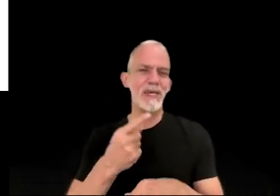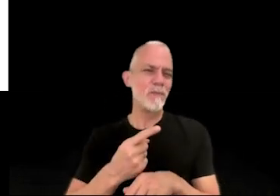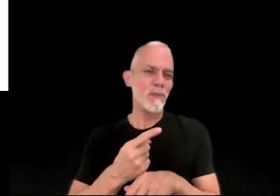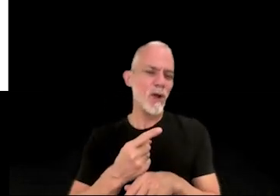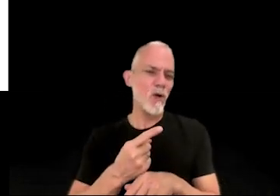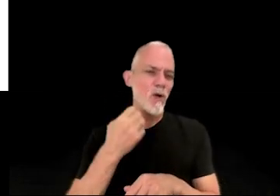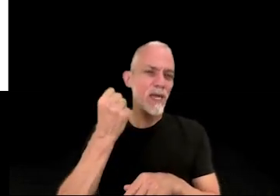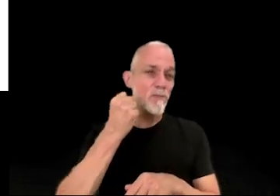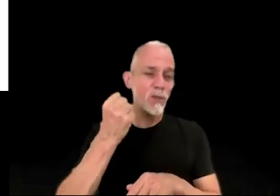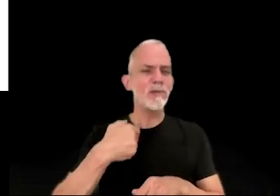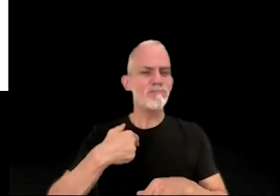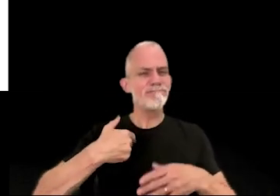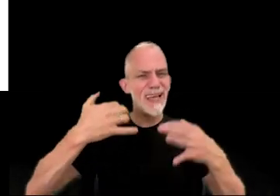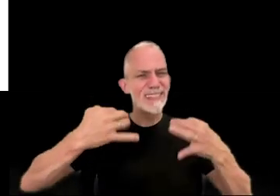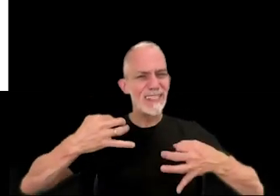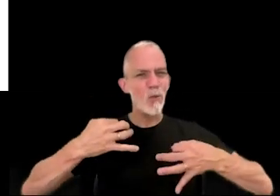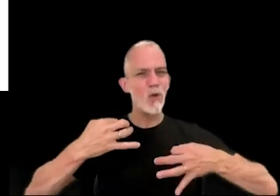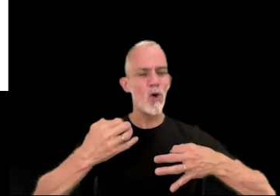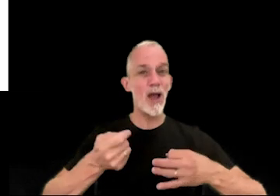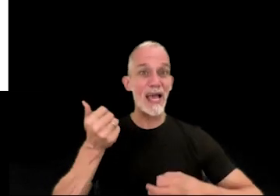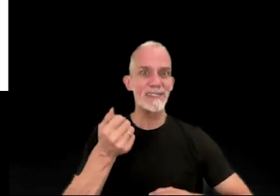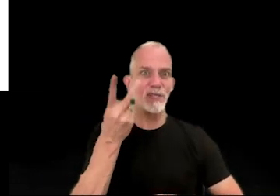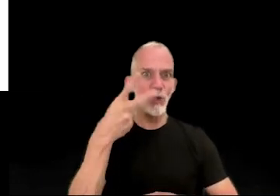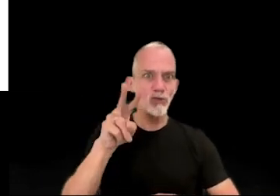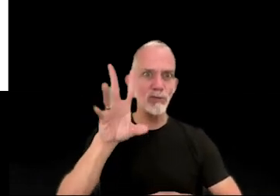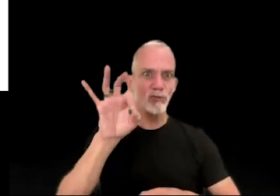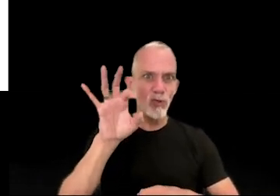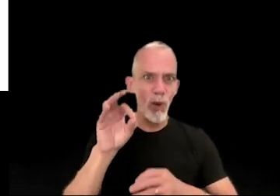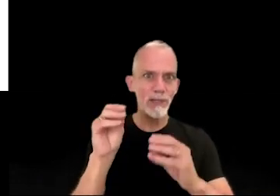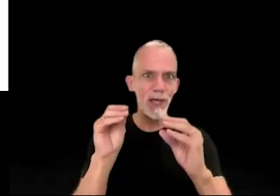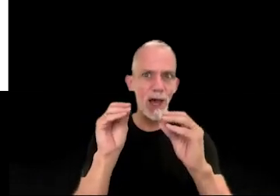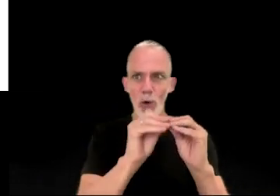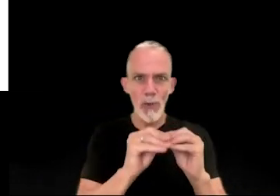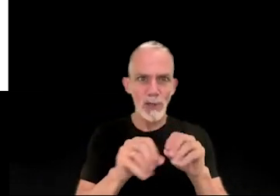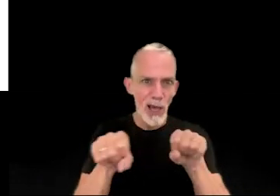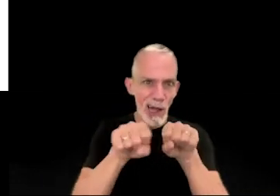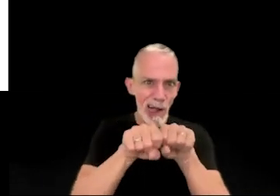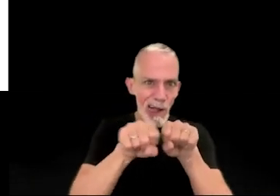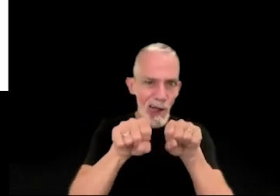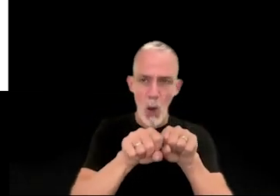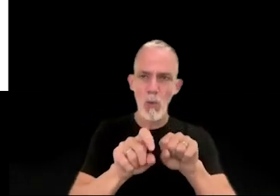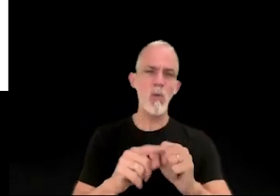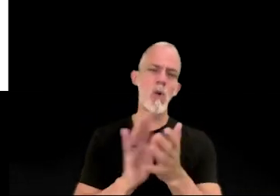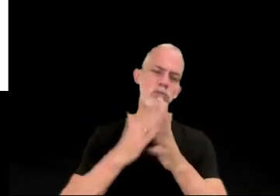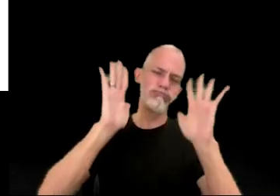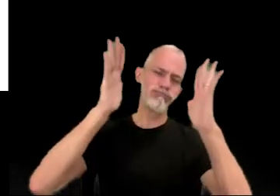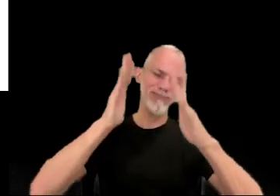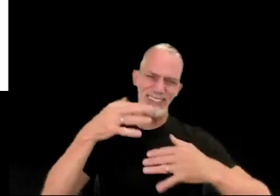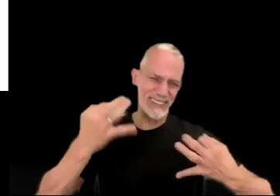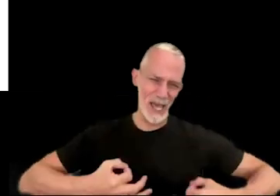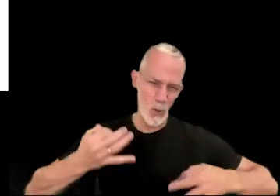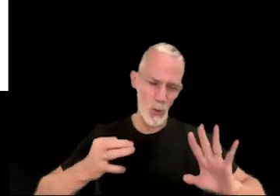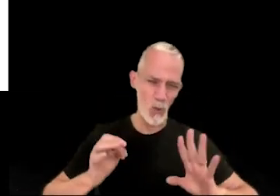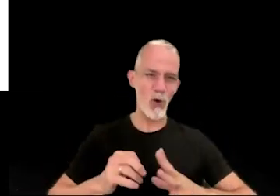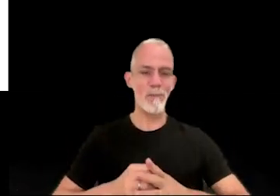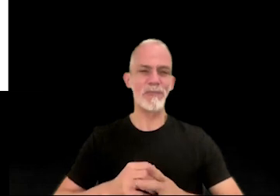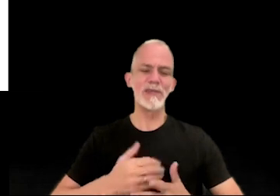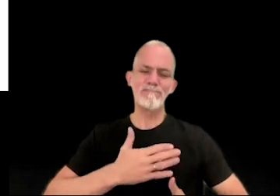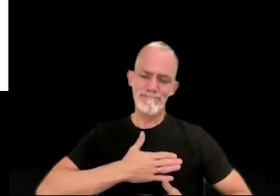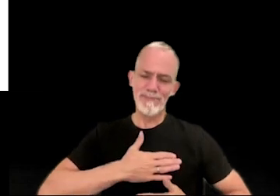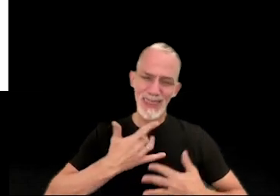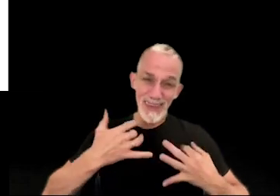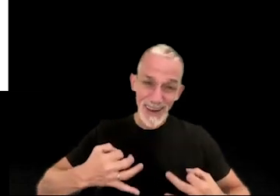estoy seguro que los casi 250 compañeros que estuvieron conectados te estarían aplaudiendo. Así que de corazón